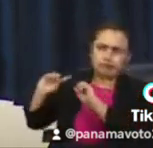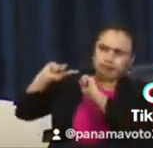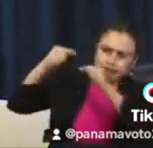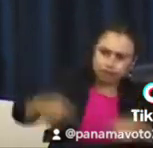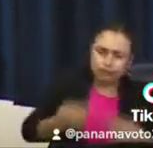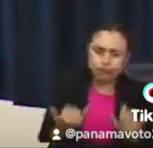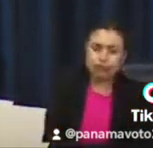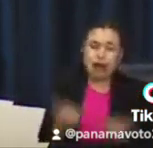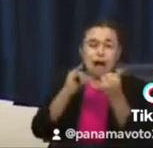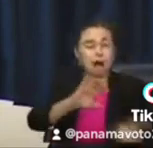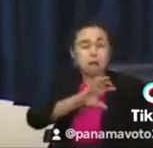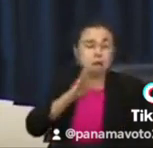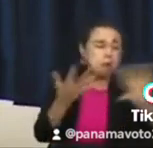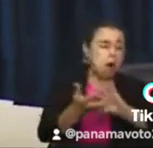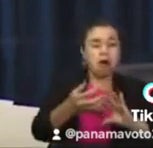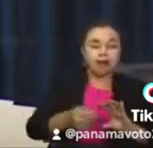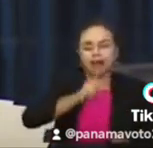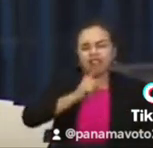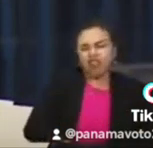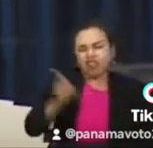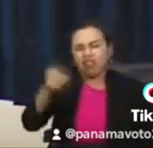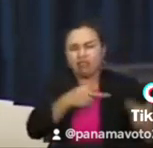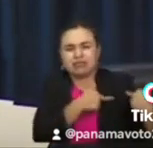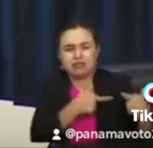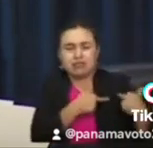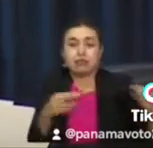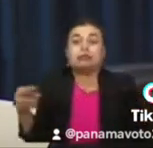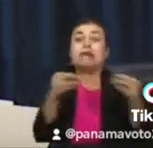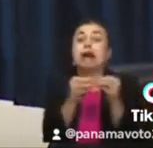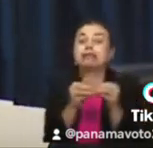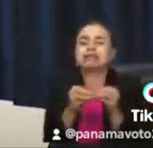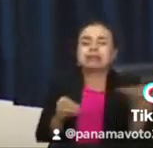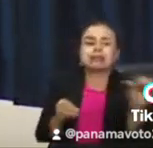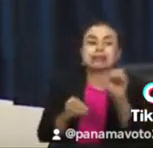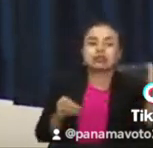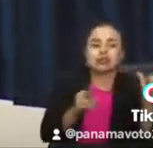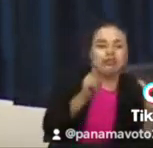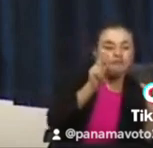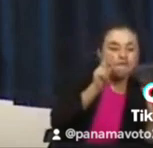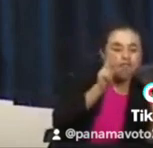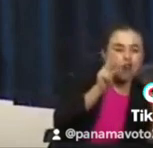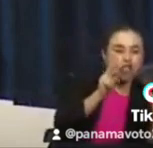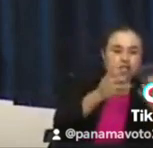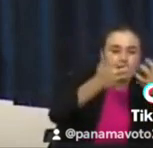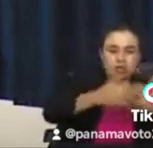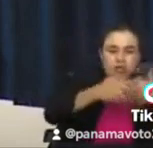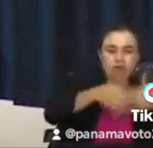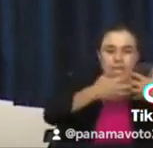realidad de gestión pública en este país, también aquí hay muchísimos intereses no